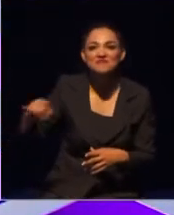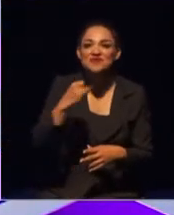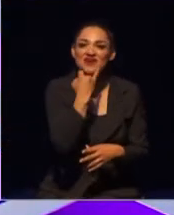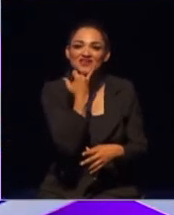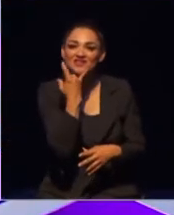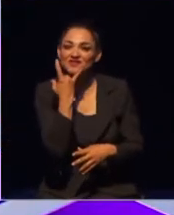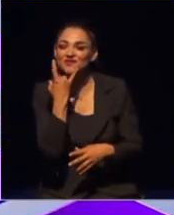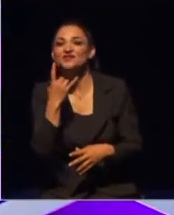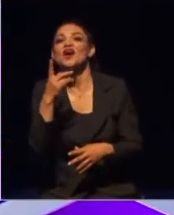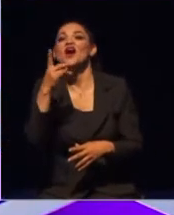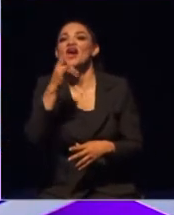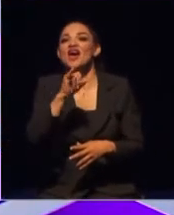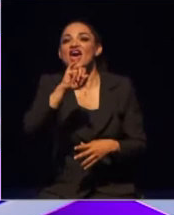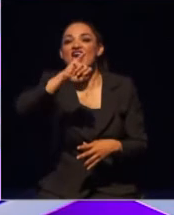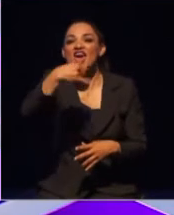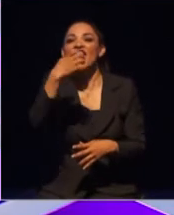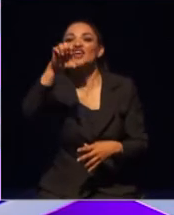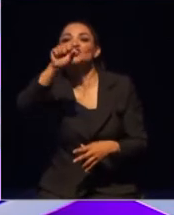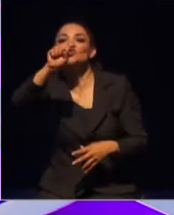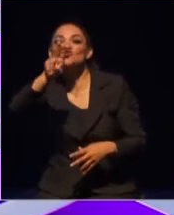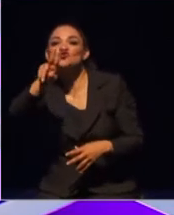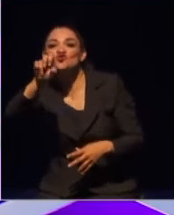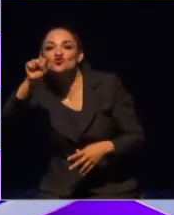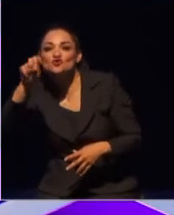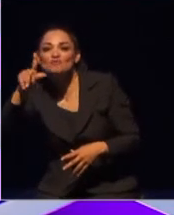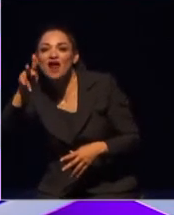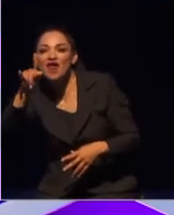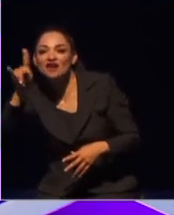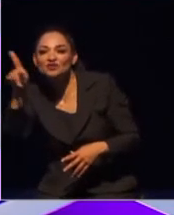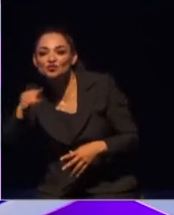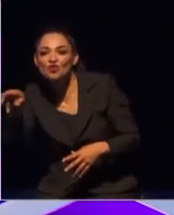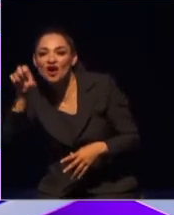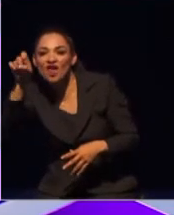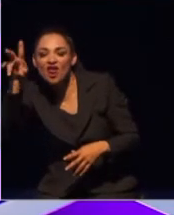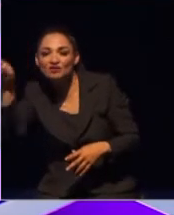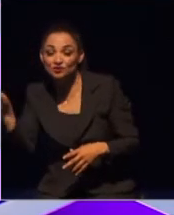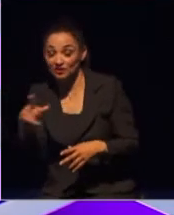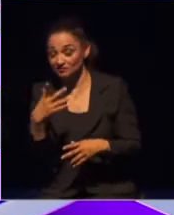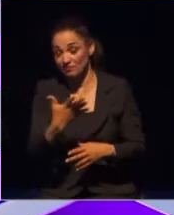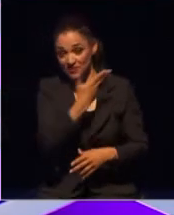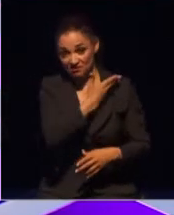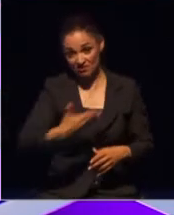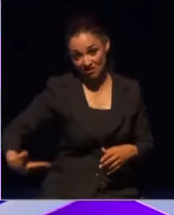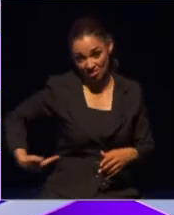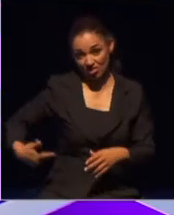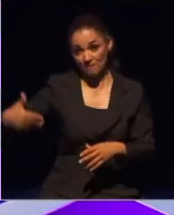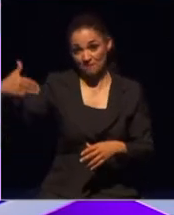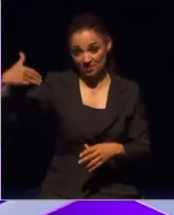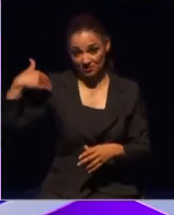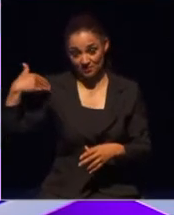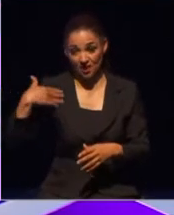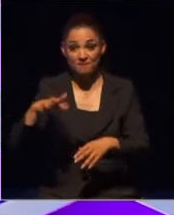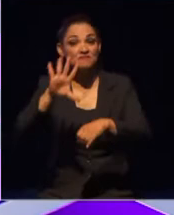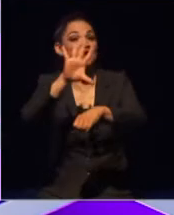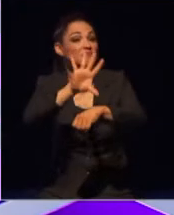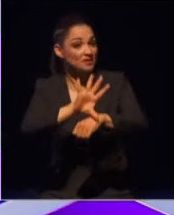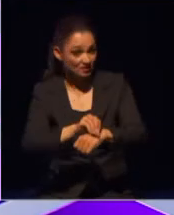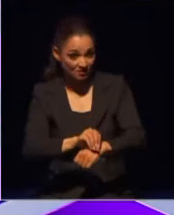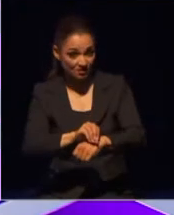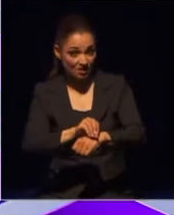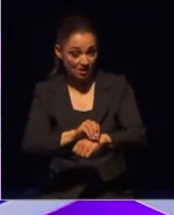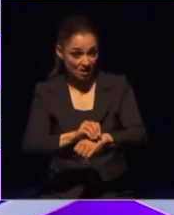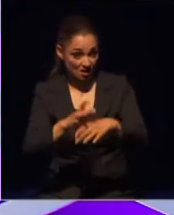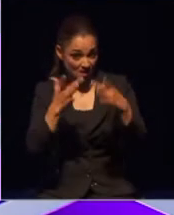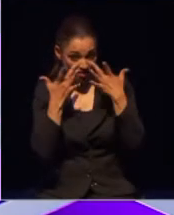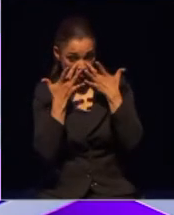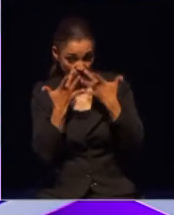porque es regidor y como regidor tuvo que aprobar la cuenta pública del presidente municipal, que hoy con licencia o con permiso, o renuncia más